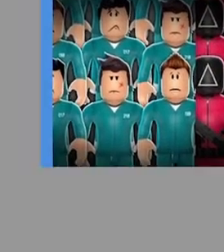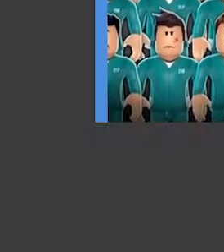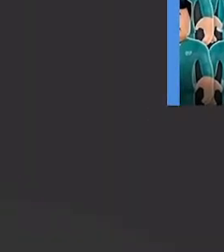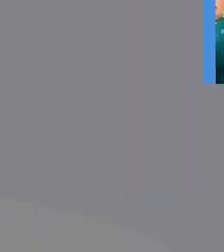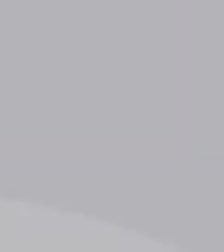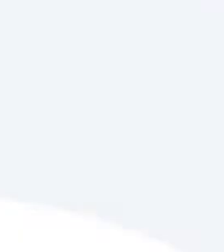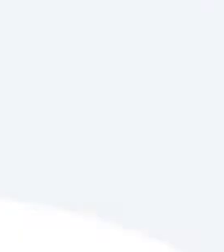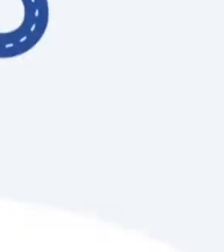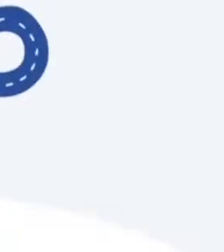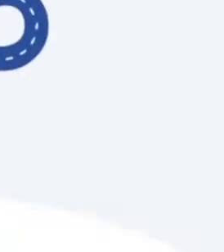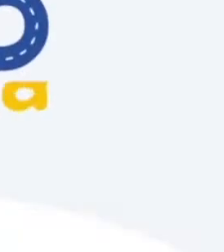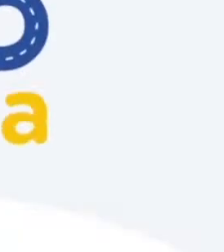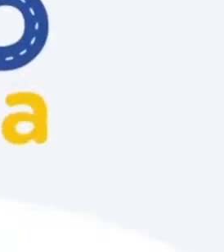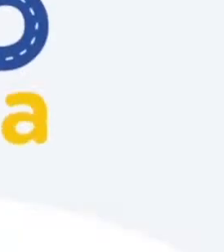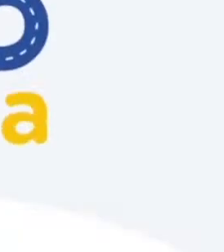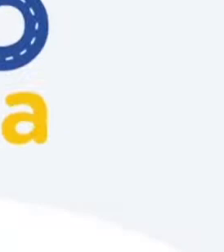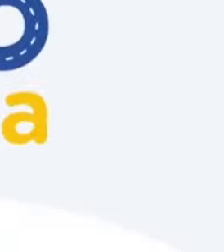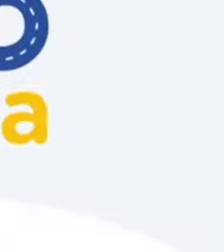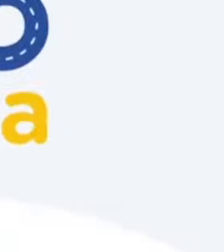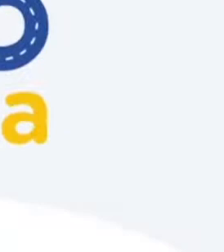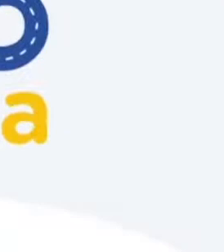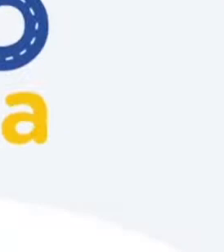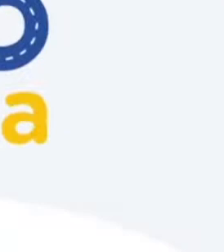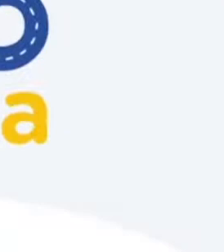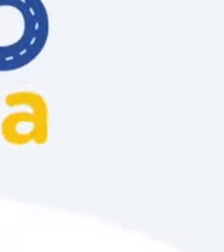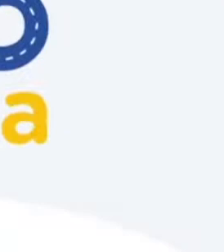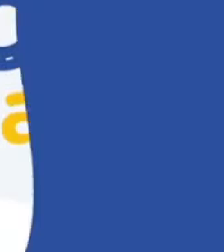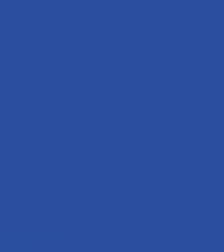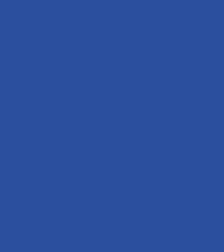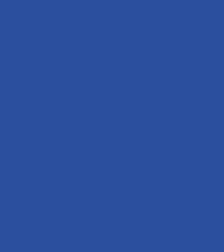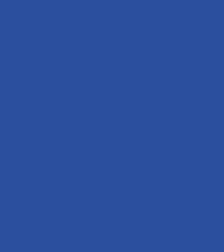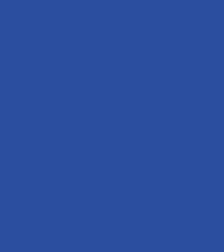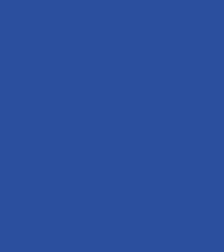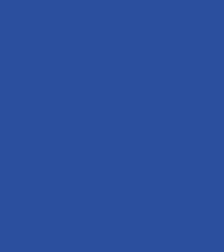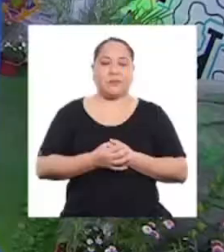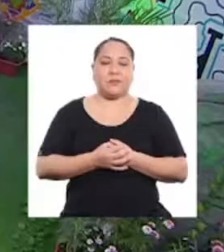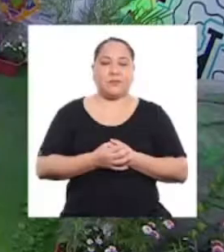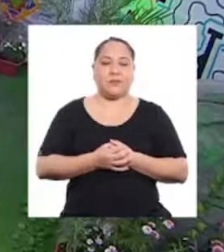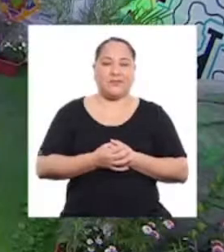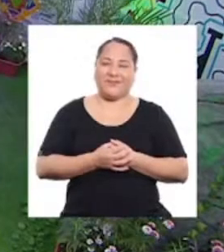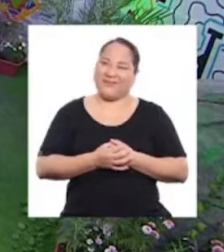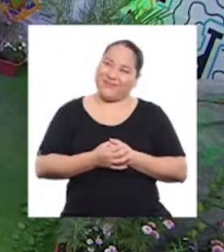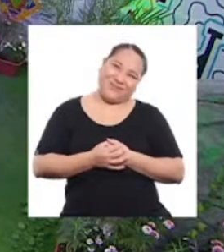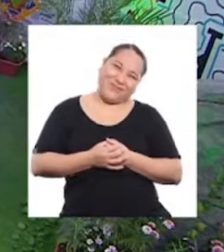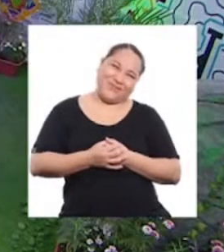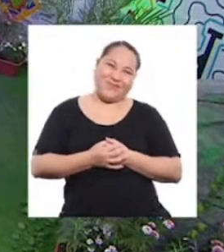con la clase y no te olvides dejar tu like, chicos, para poder ser más. Vamos.